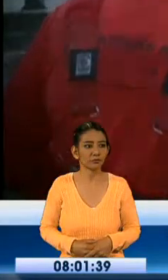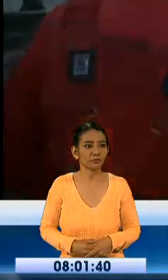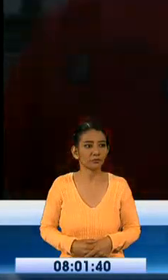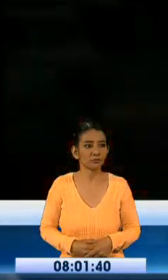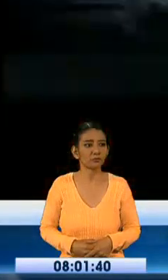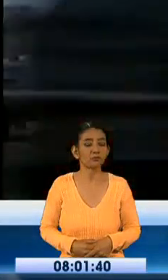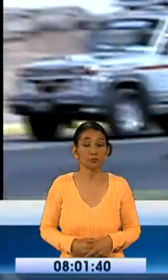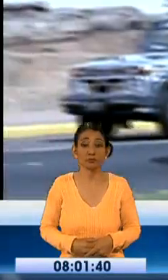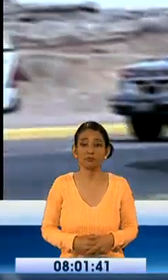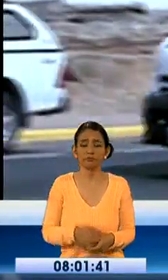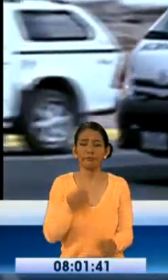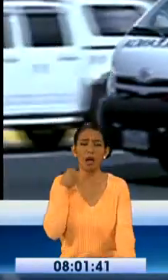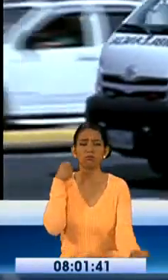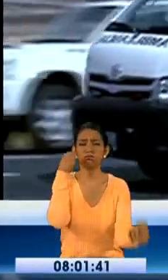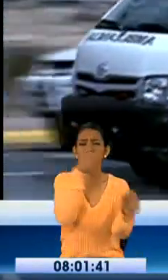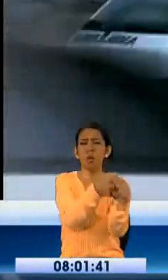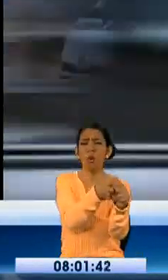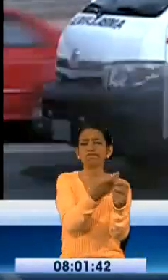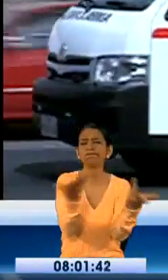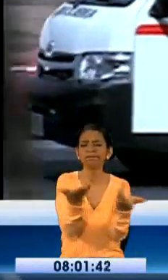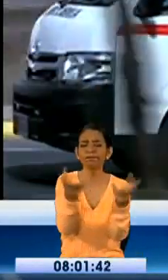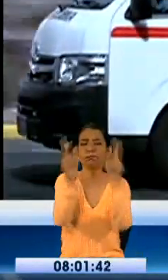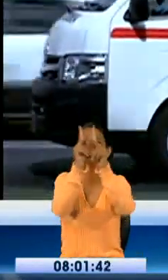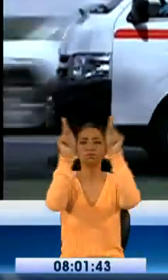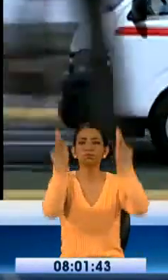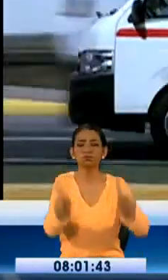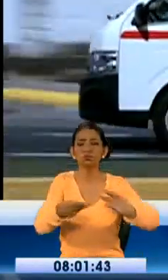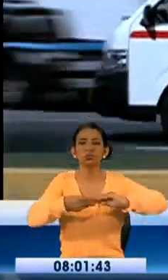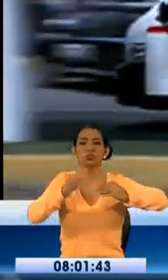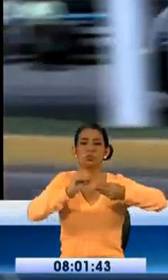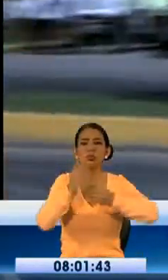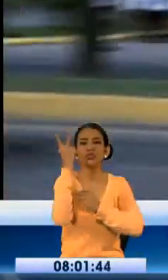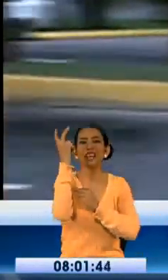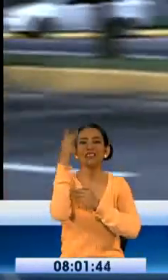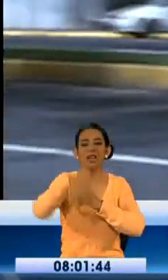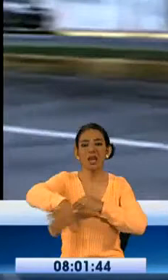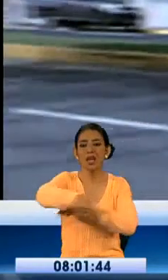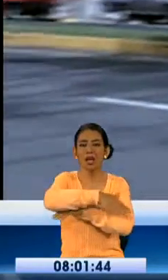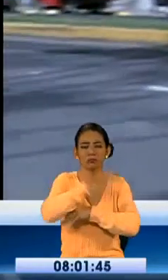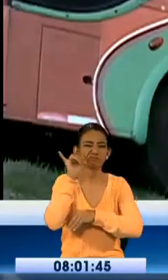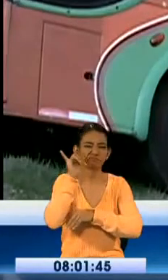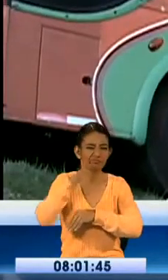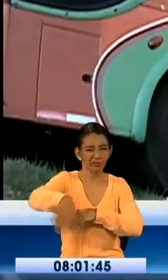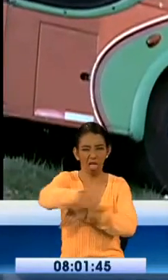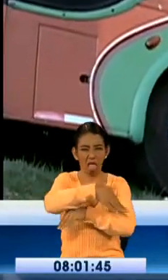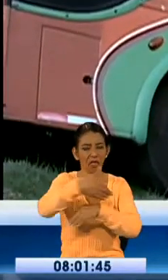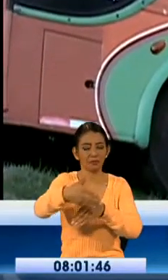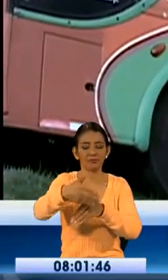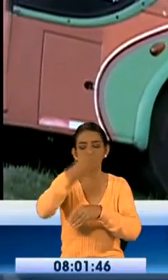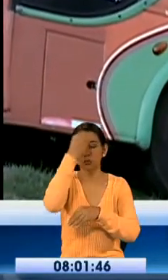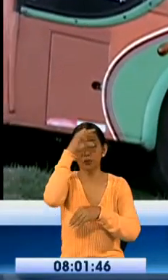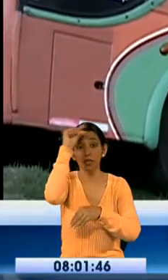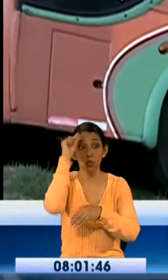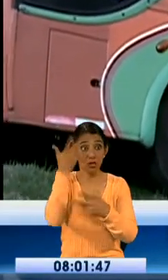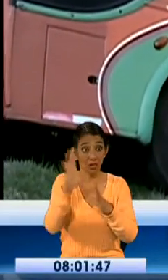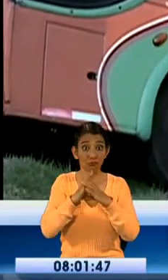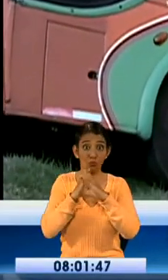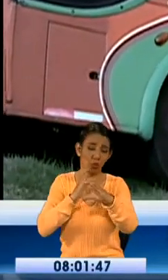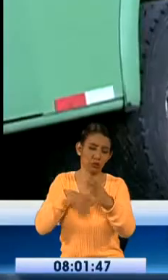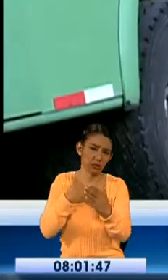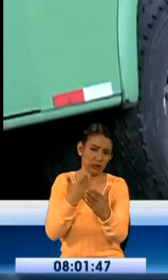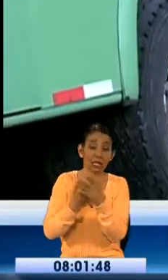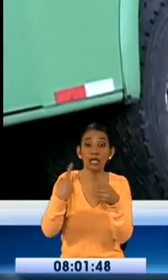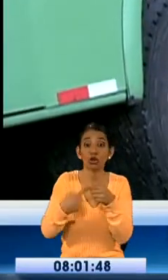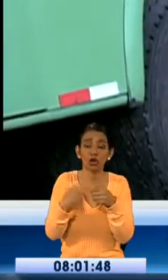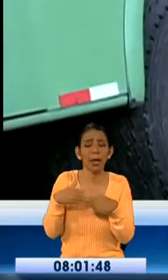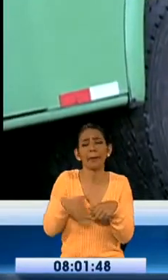El accidente se registró a la altura del puente 3 en la autopista General Rumiñahui, al oriente de Quito. Un bus que venía a la capital, según testigos, habría